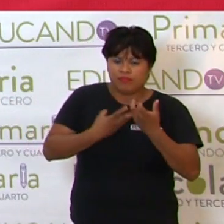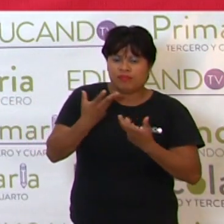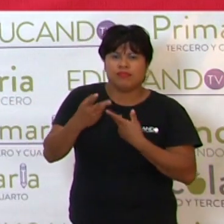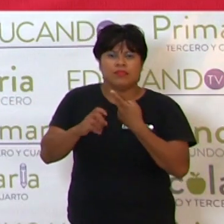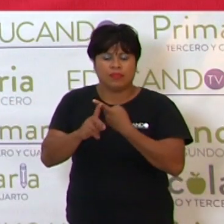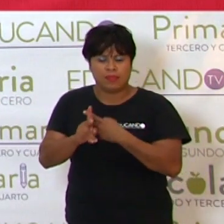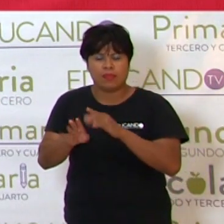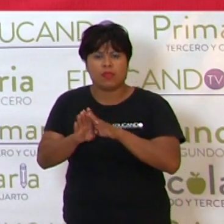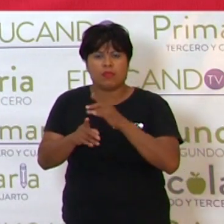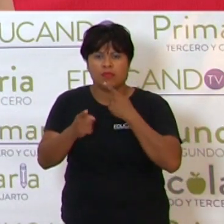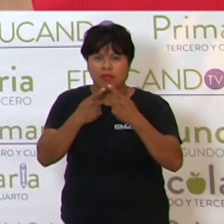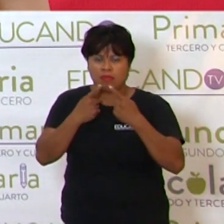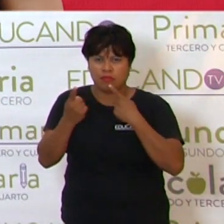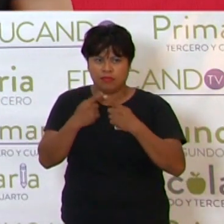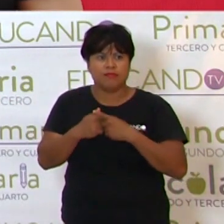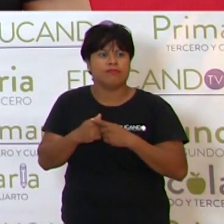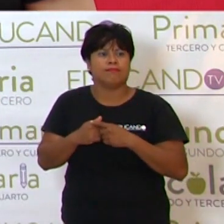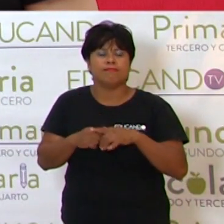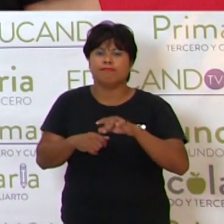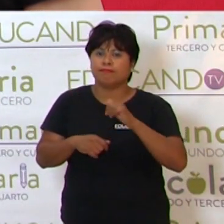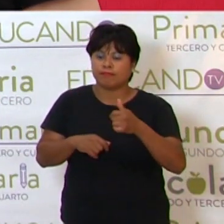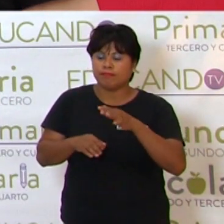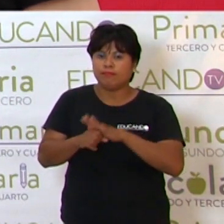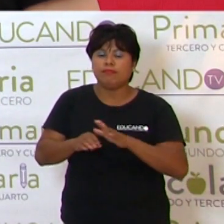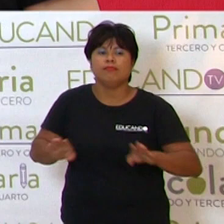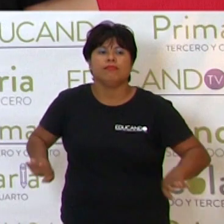del diálogo. Otra de las